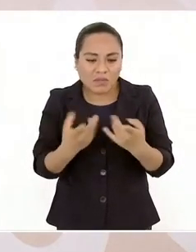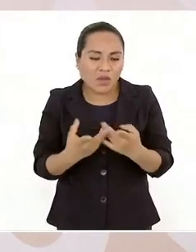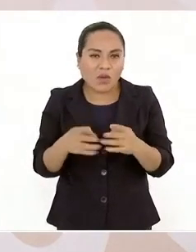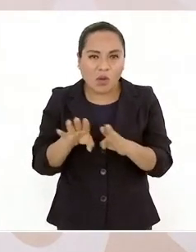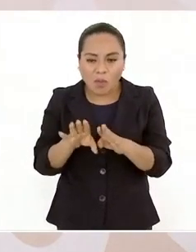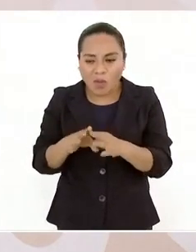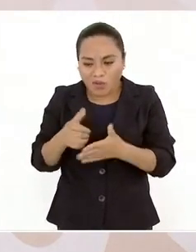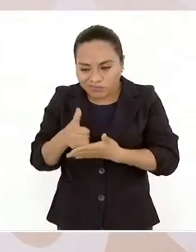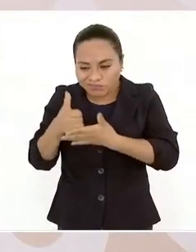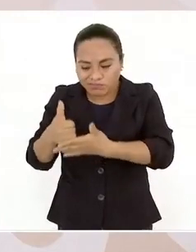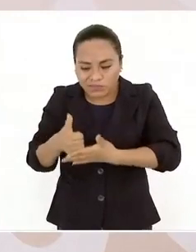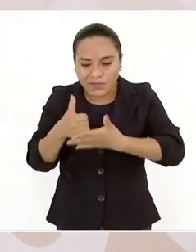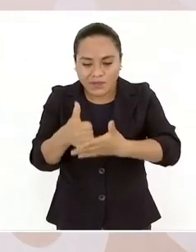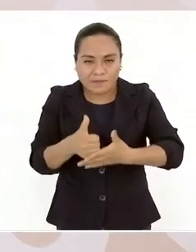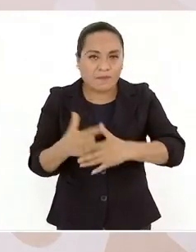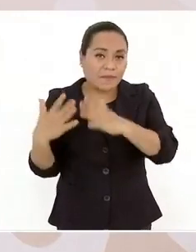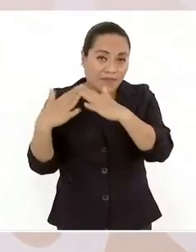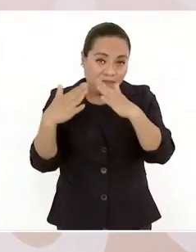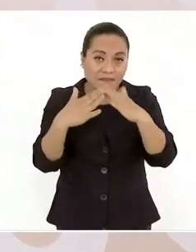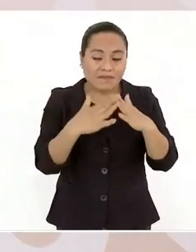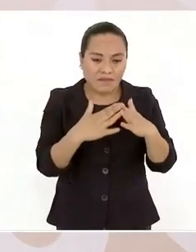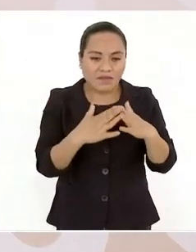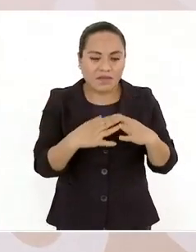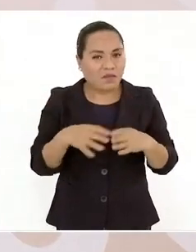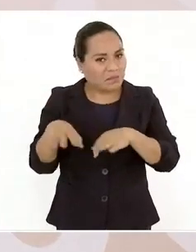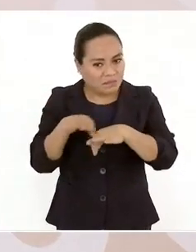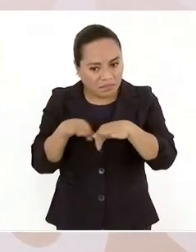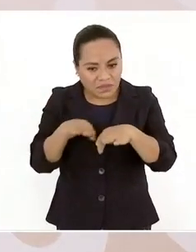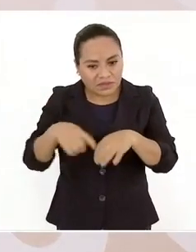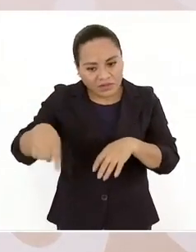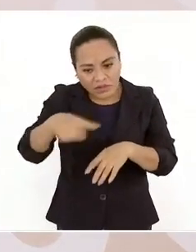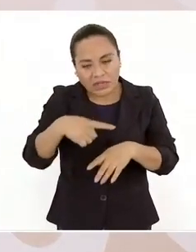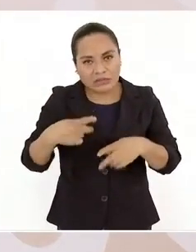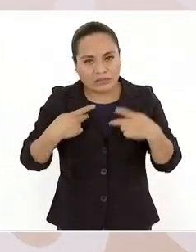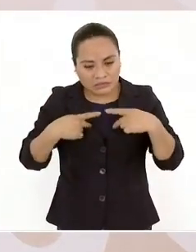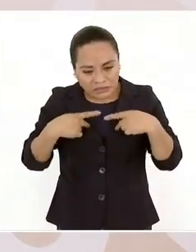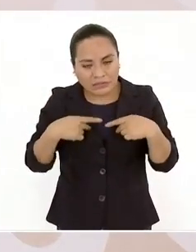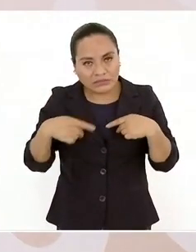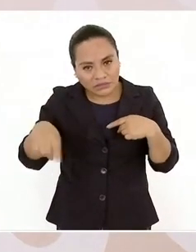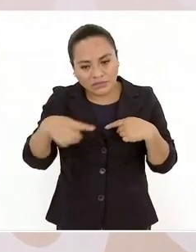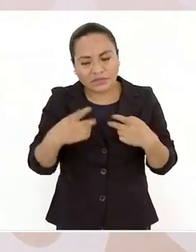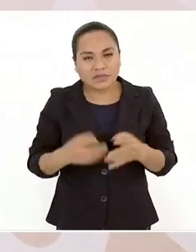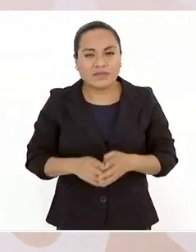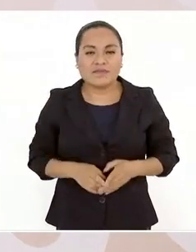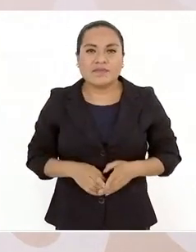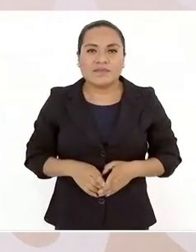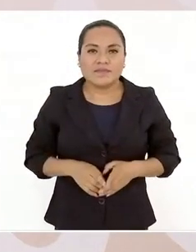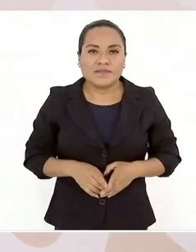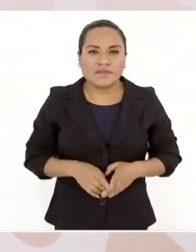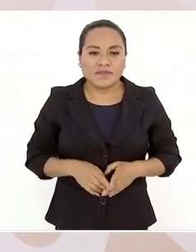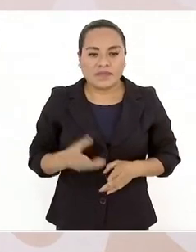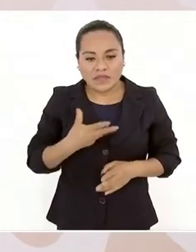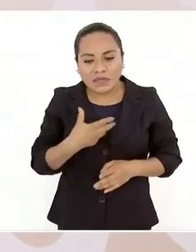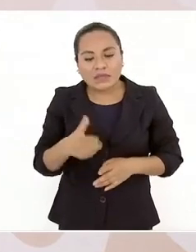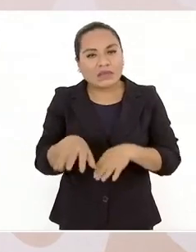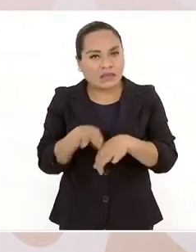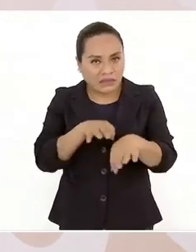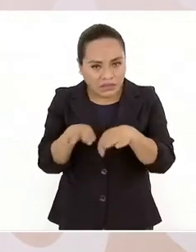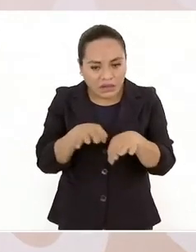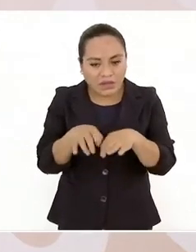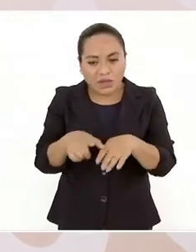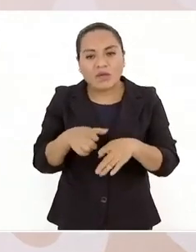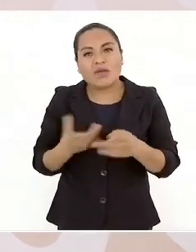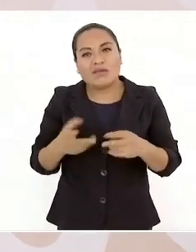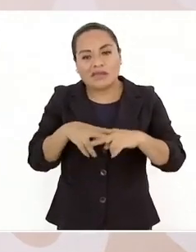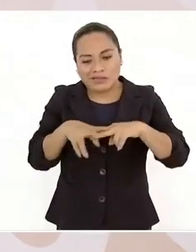el que pueda haber a futuro viviendas para los trabajadores que estarán seguramente teniendo trabajo ahora con las